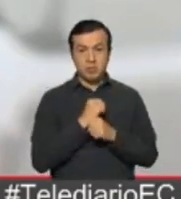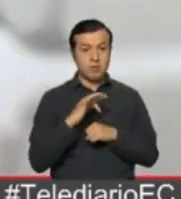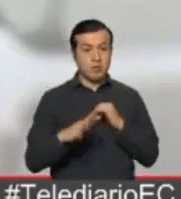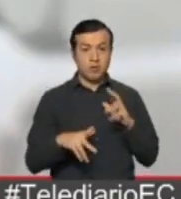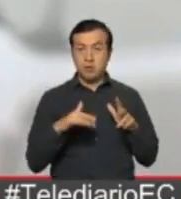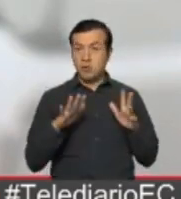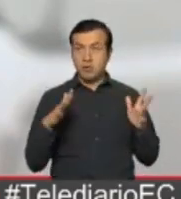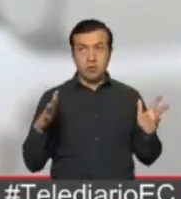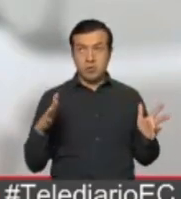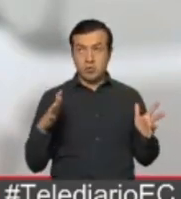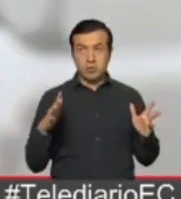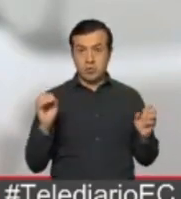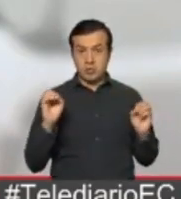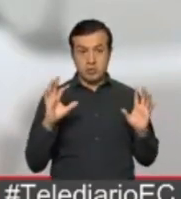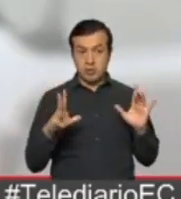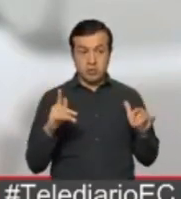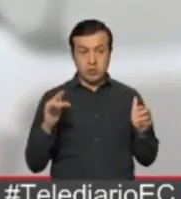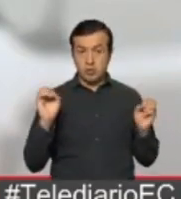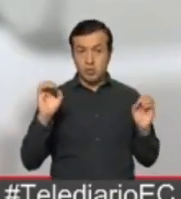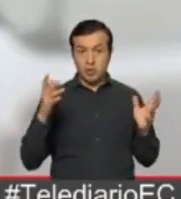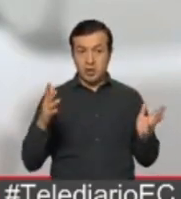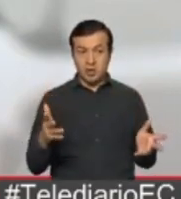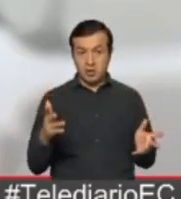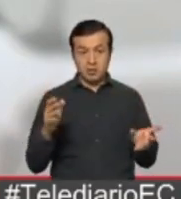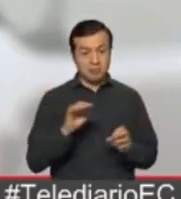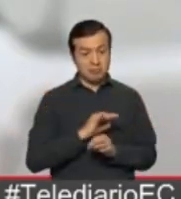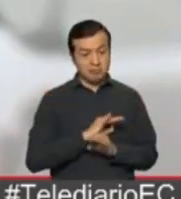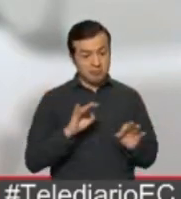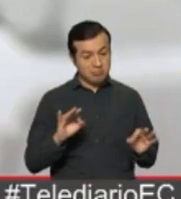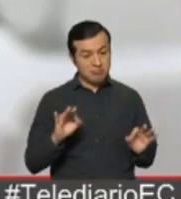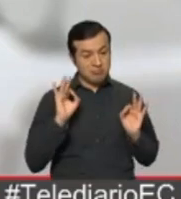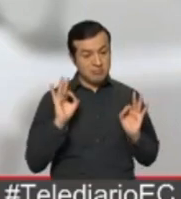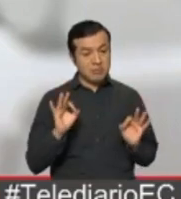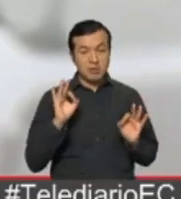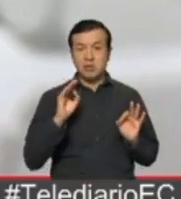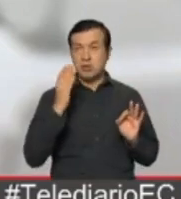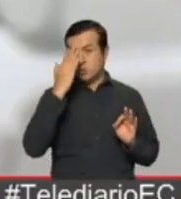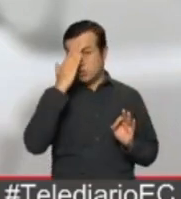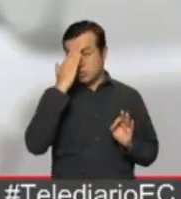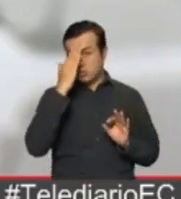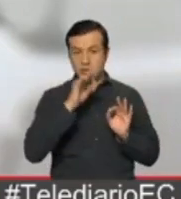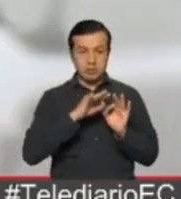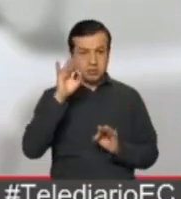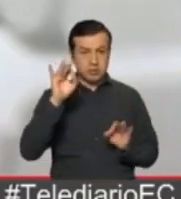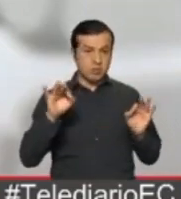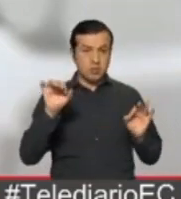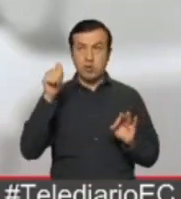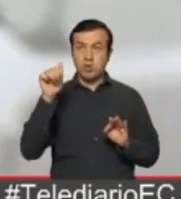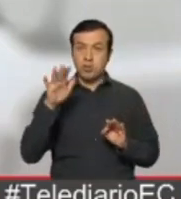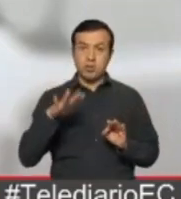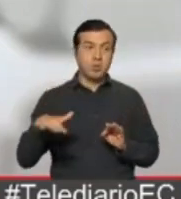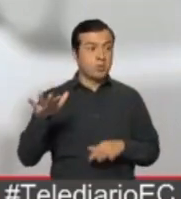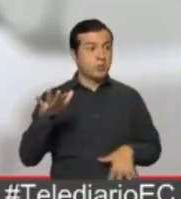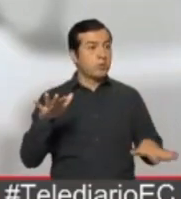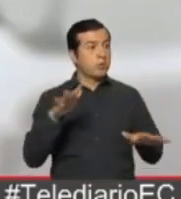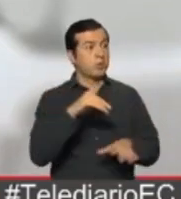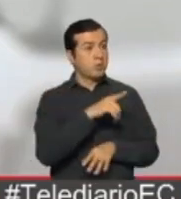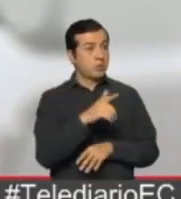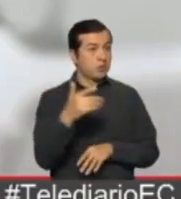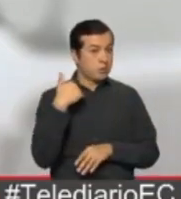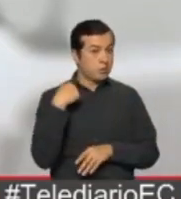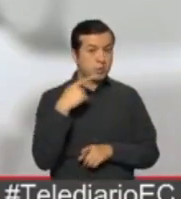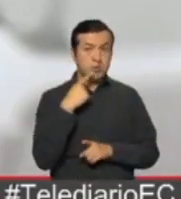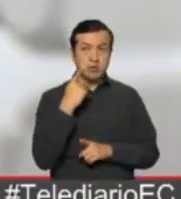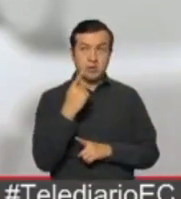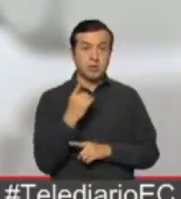posibilidad por no decir que escasa posibilidad porque tenemos las estadísticas de los de los otros sistemas de los cuales se ha operado de que